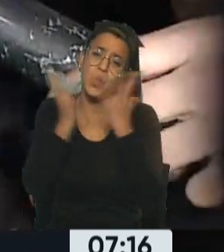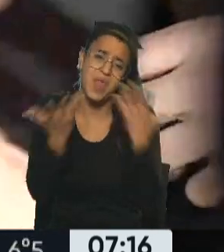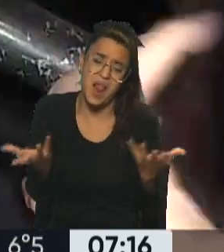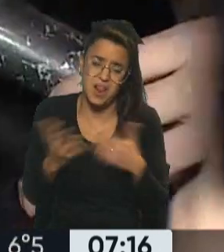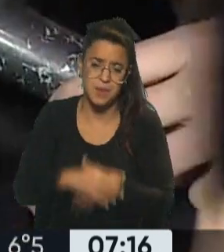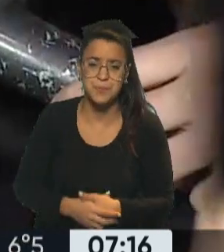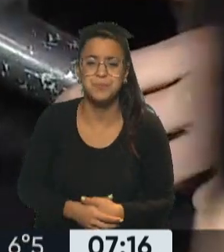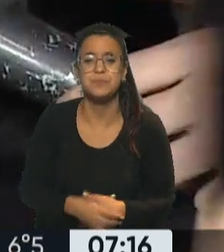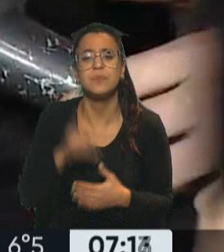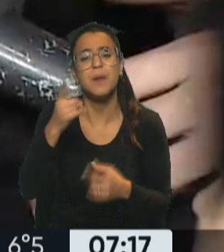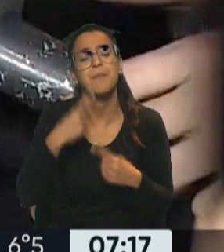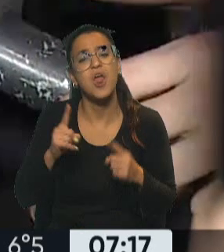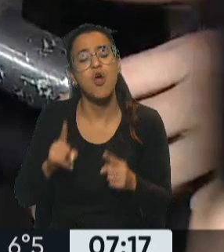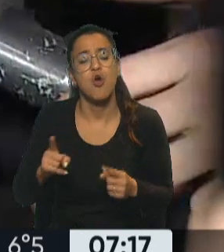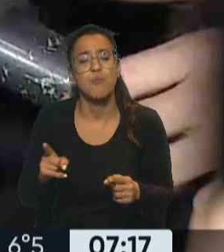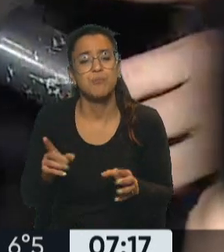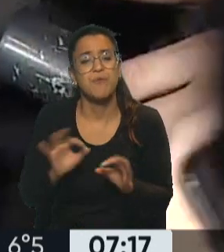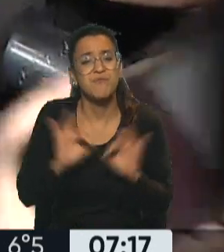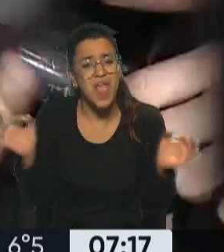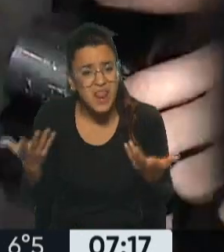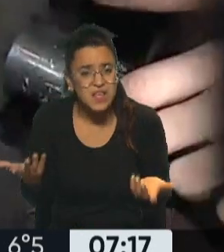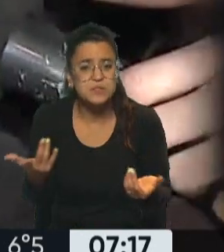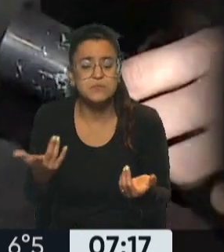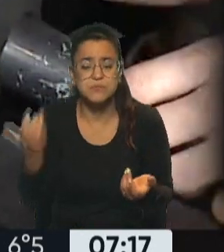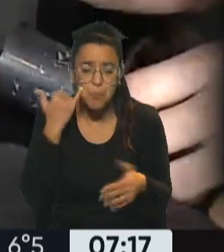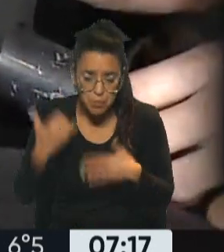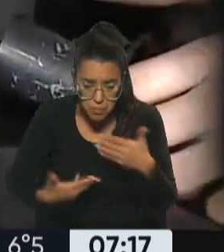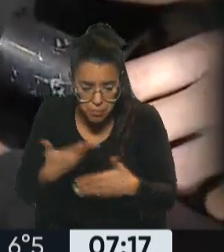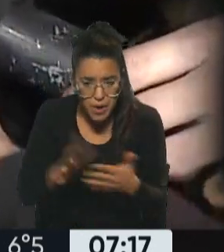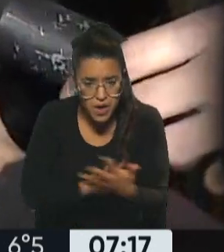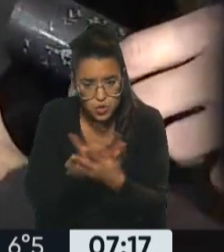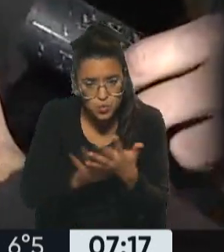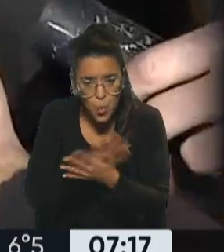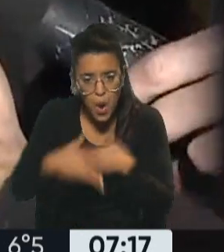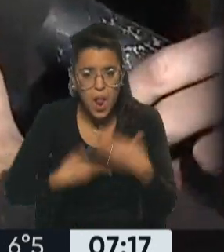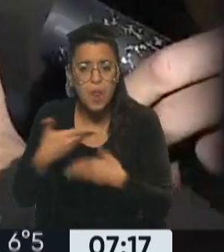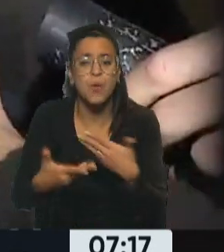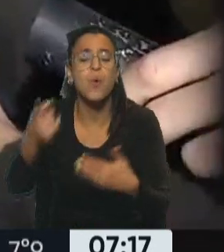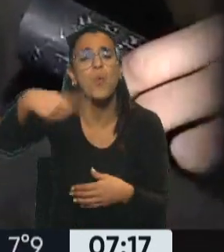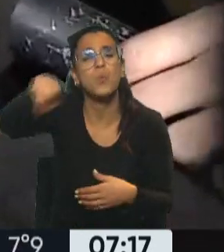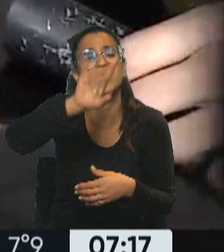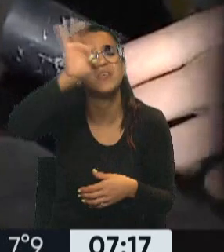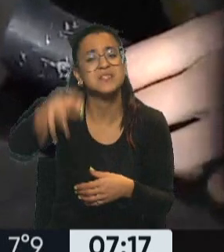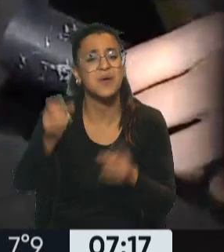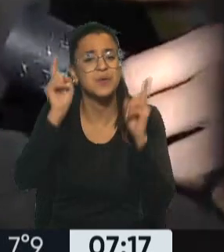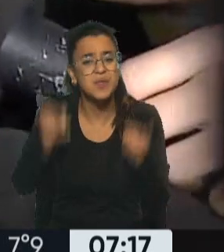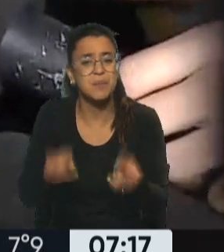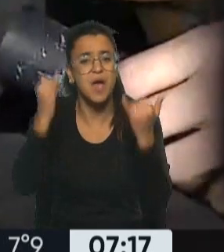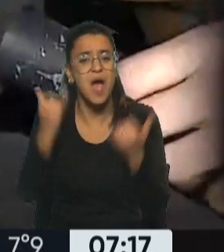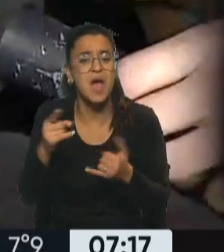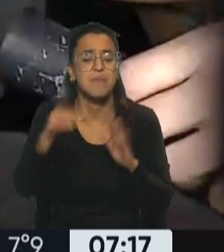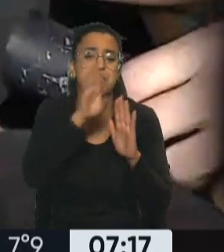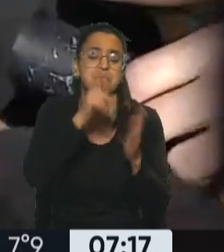mundial, pero felizmente esto se ha ido resolviendo. Ustedes saben también que hay una serie